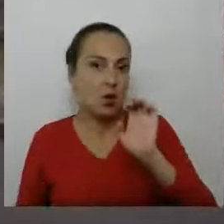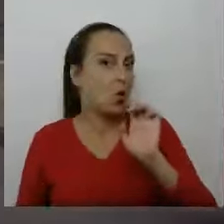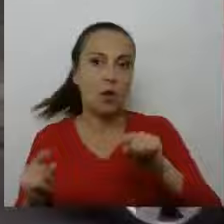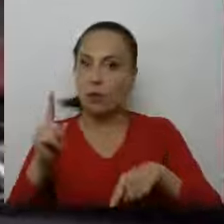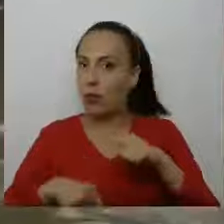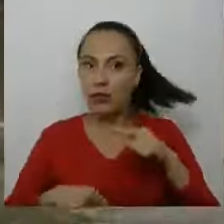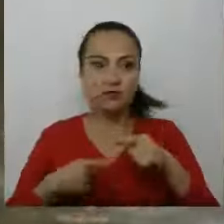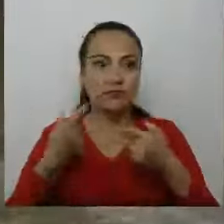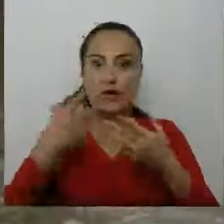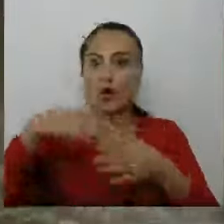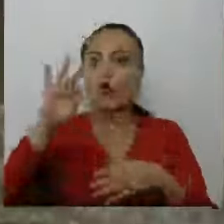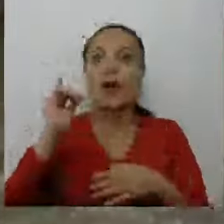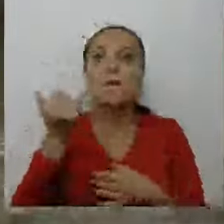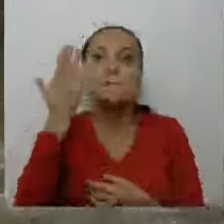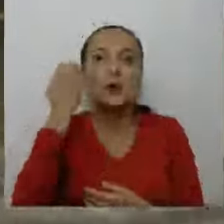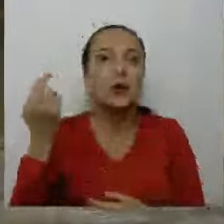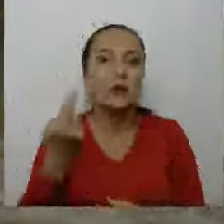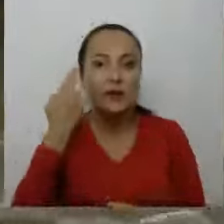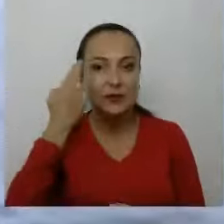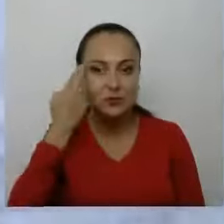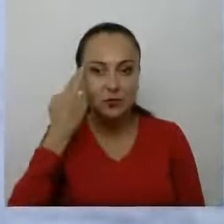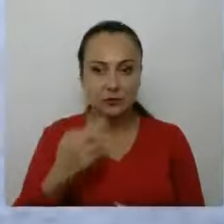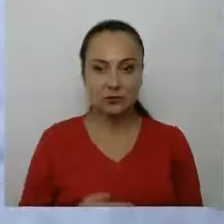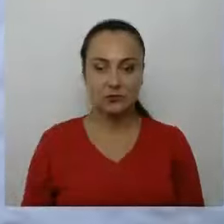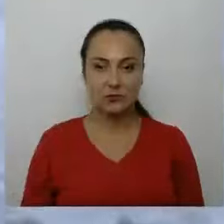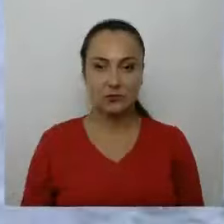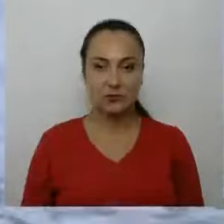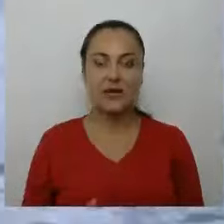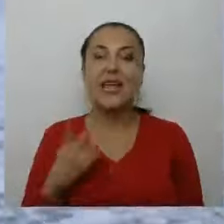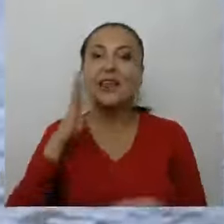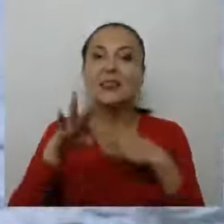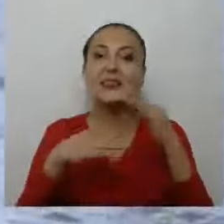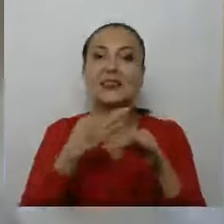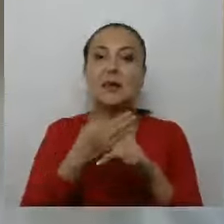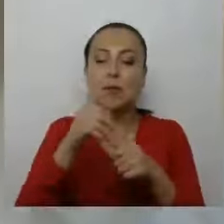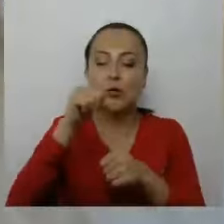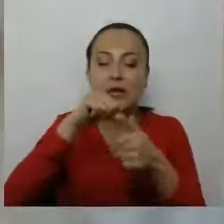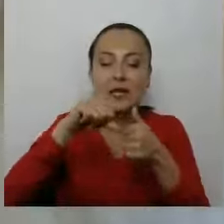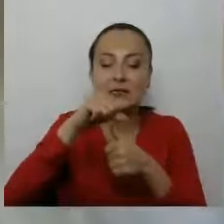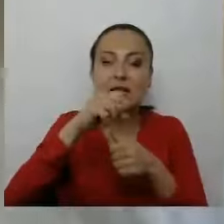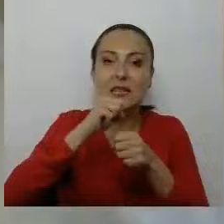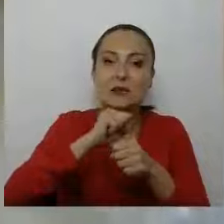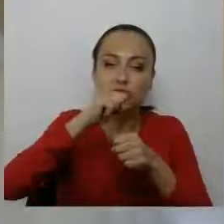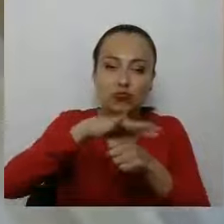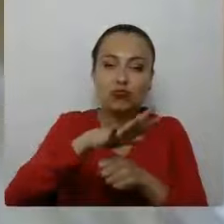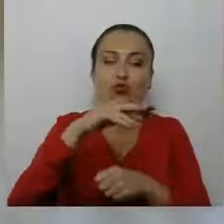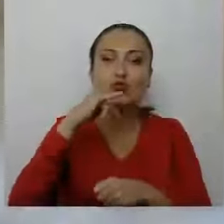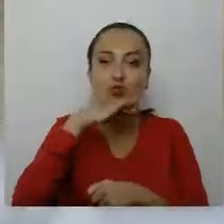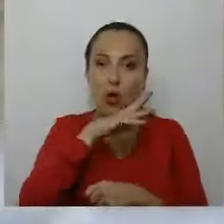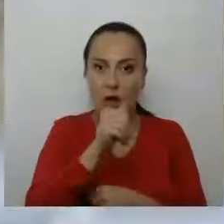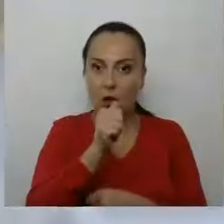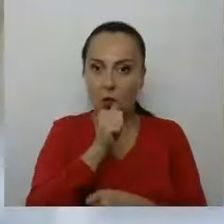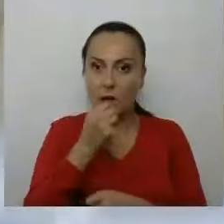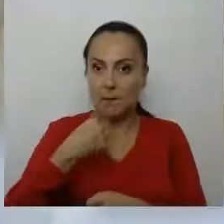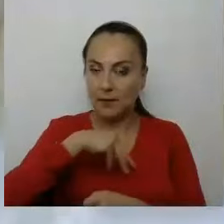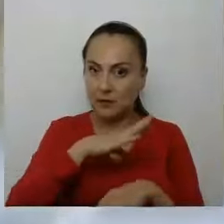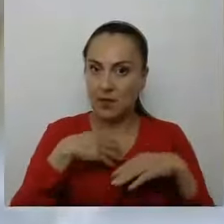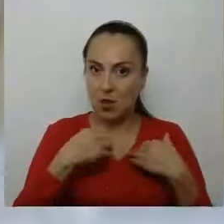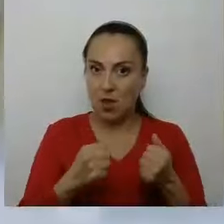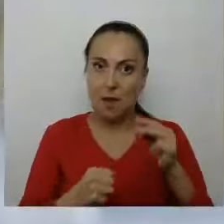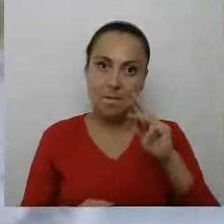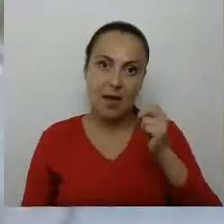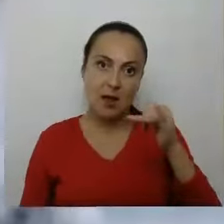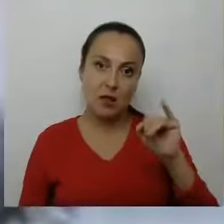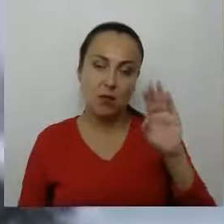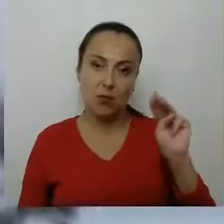la causa del porqué, de qué tipo de hidrocarburo. La ministra de Salud, doña Mari Munive,